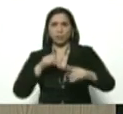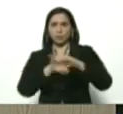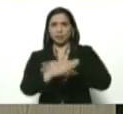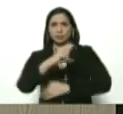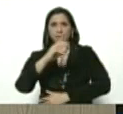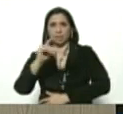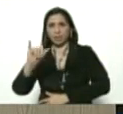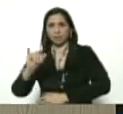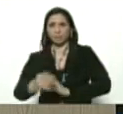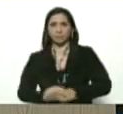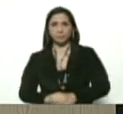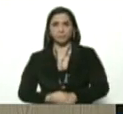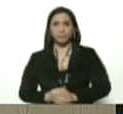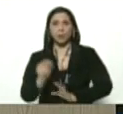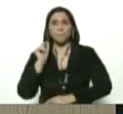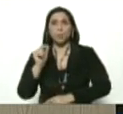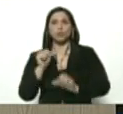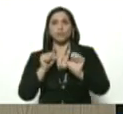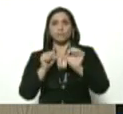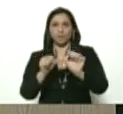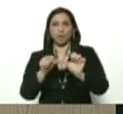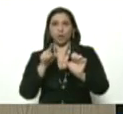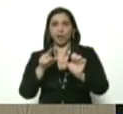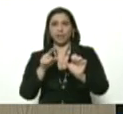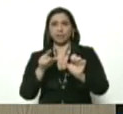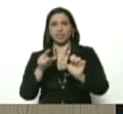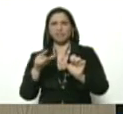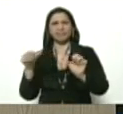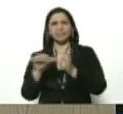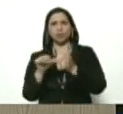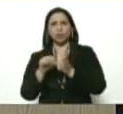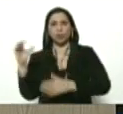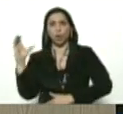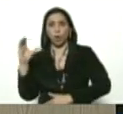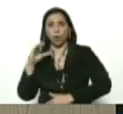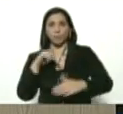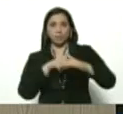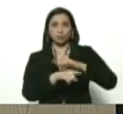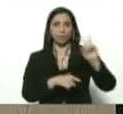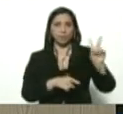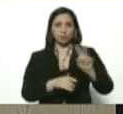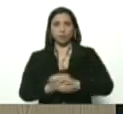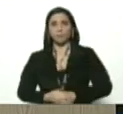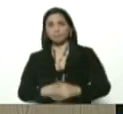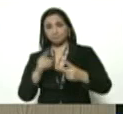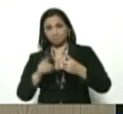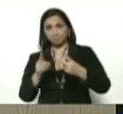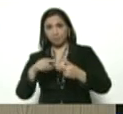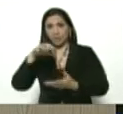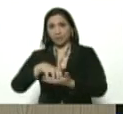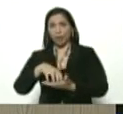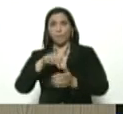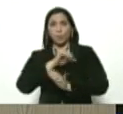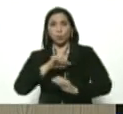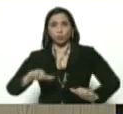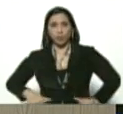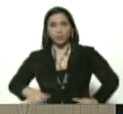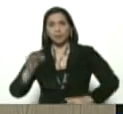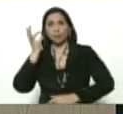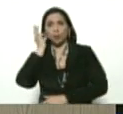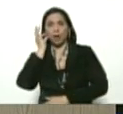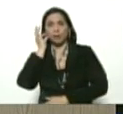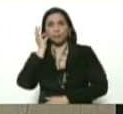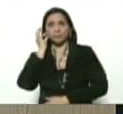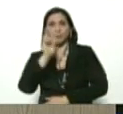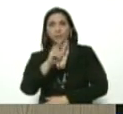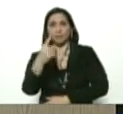integral de punto fijo es un caso importado de colombia el caso del estado portuguesa es una mujer femenina